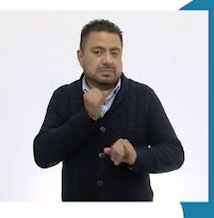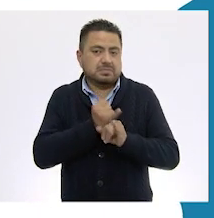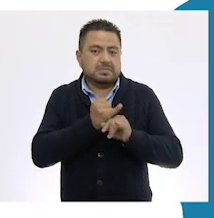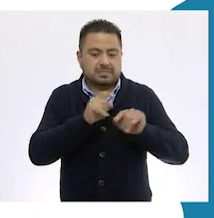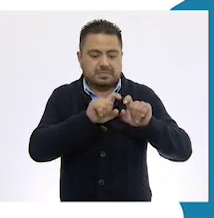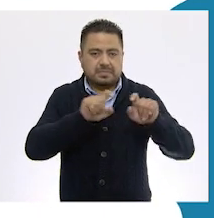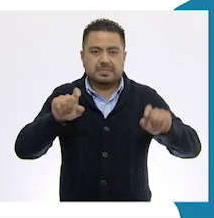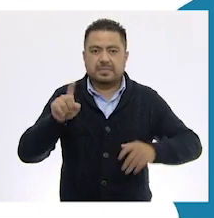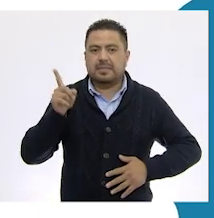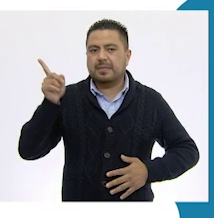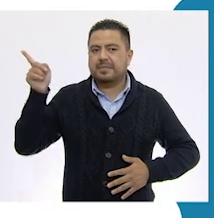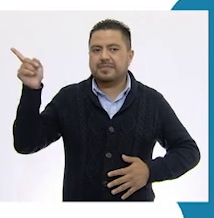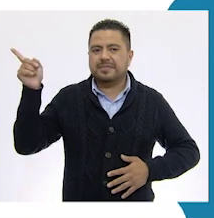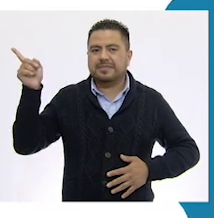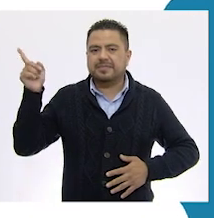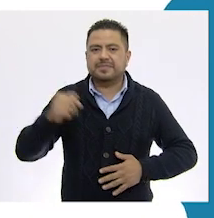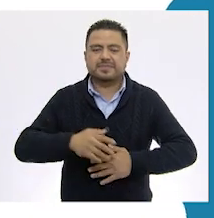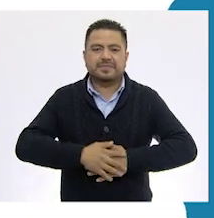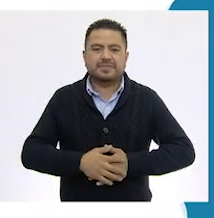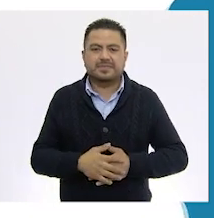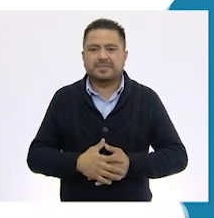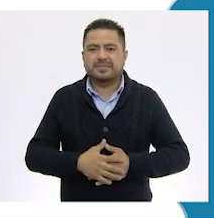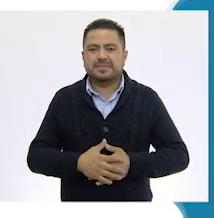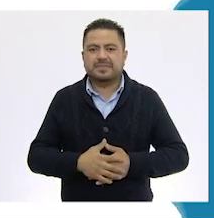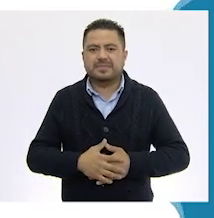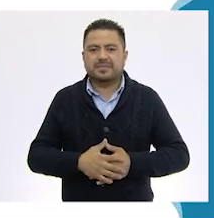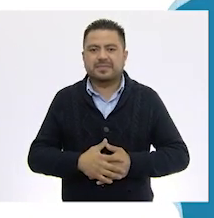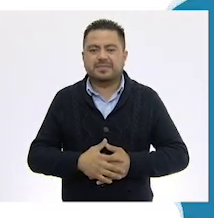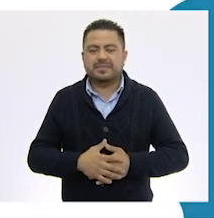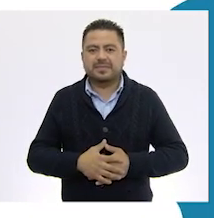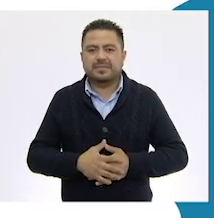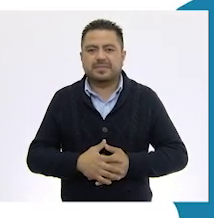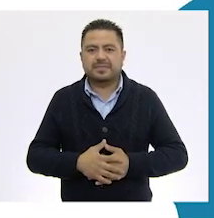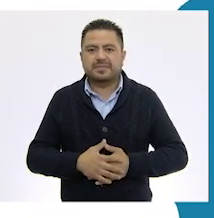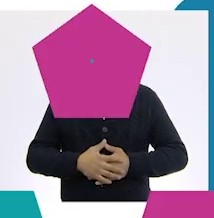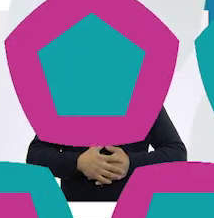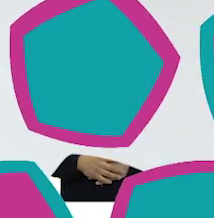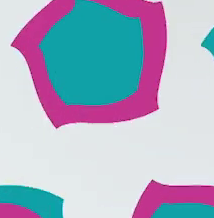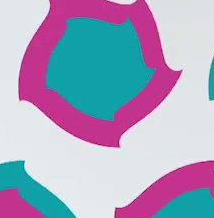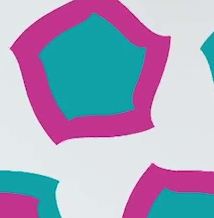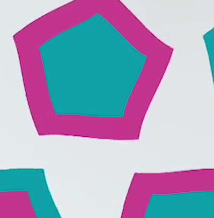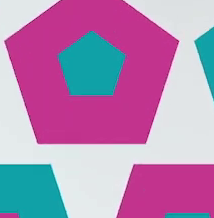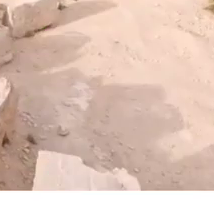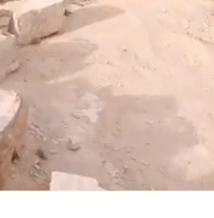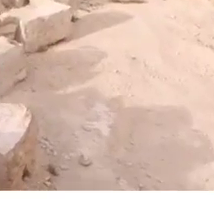en la siguiente liga: aprendeencasa.cep.gov.mx.